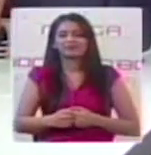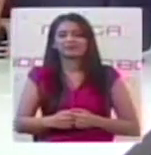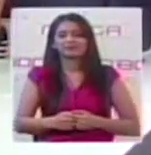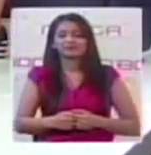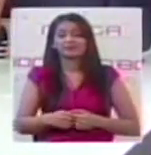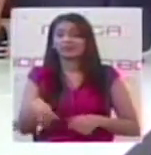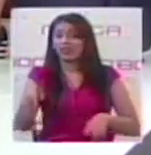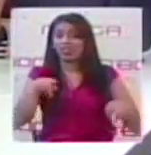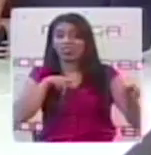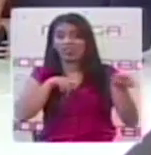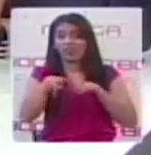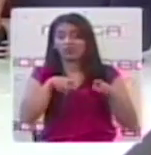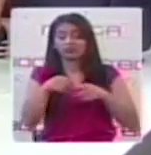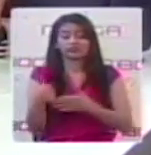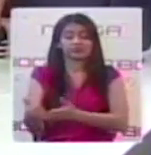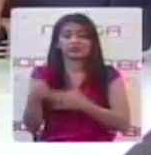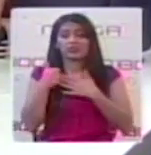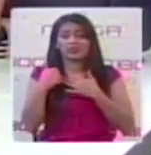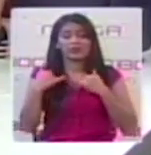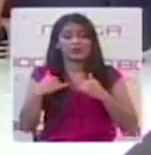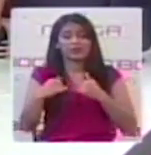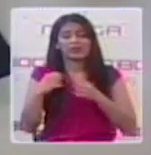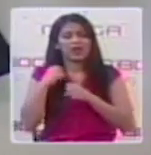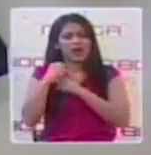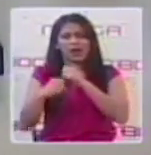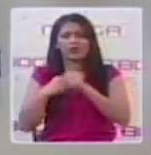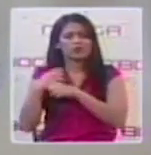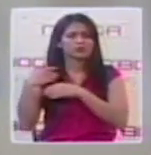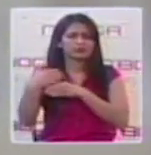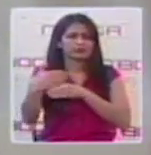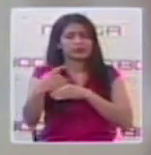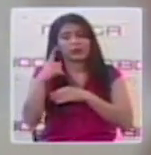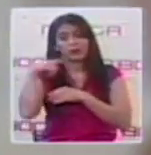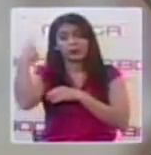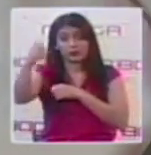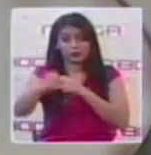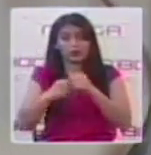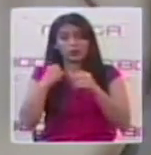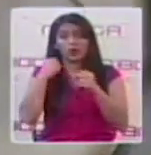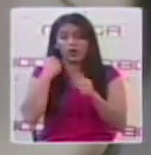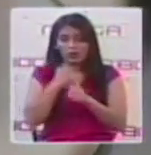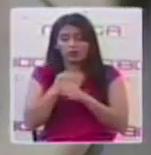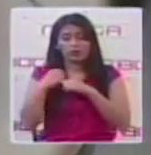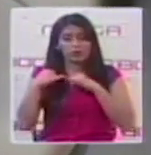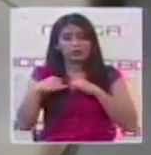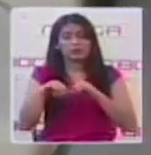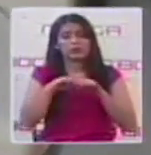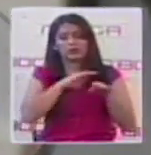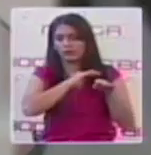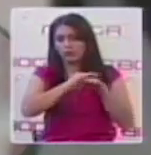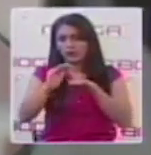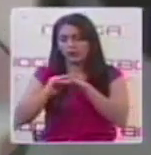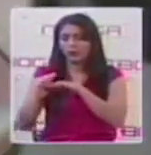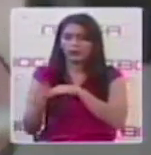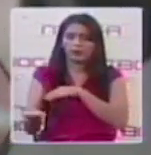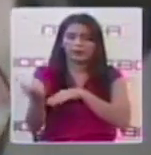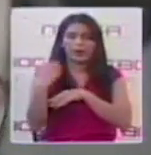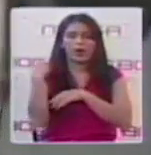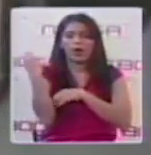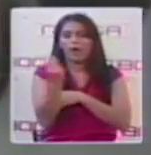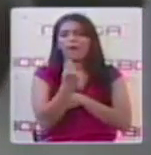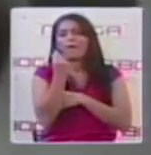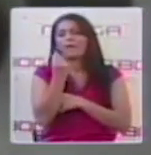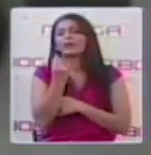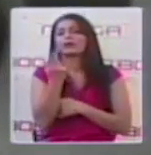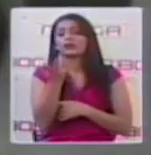este concurso un poco y la idea es seguir haciendo año tras año, entonces el próximo año lo vamos a seguir haciendo, entonces les invito a todos los chicos, a todos